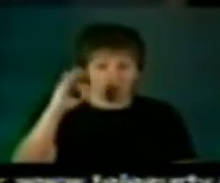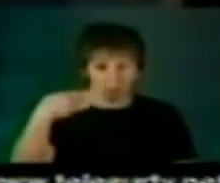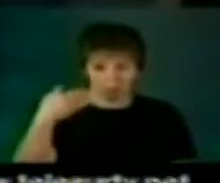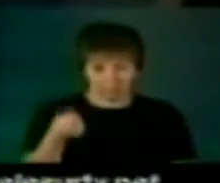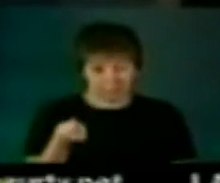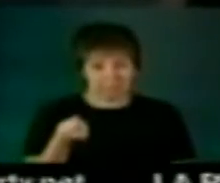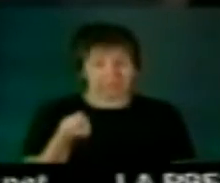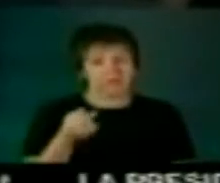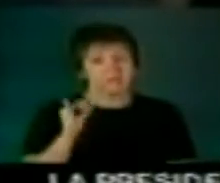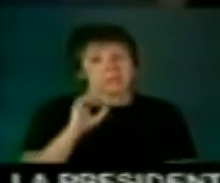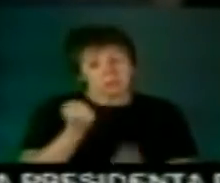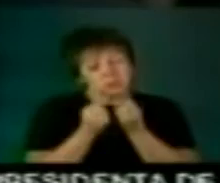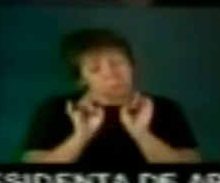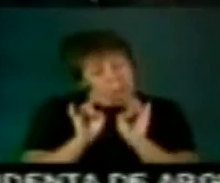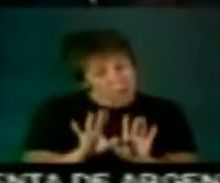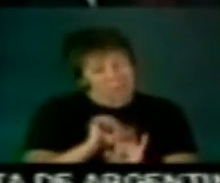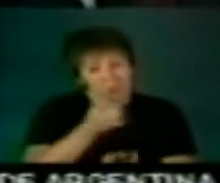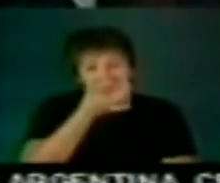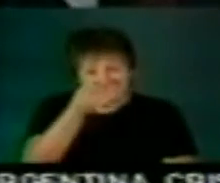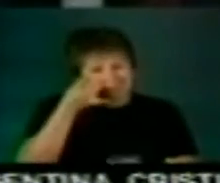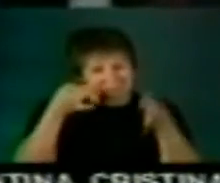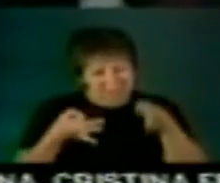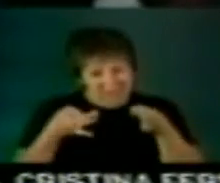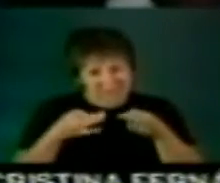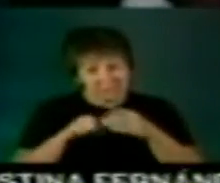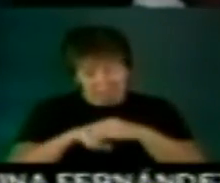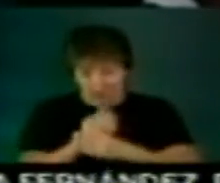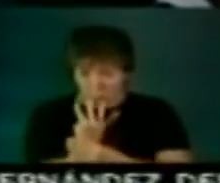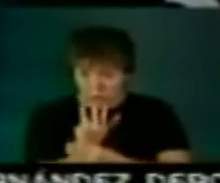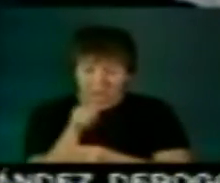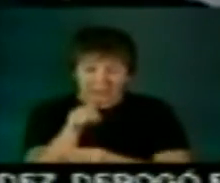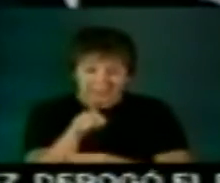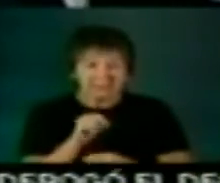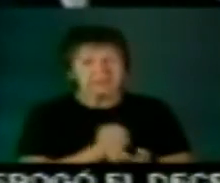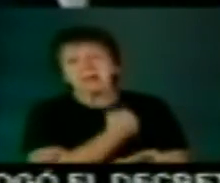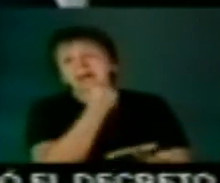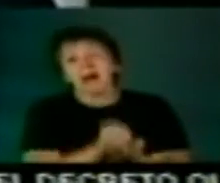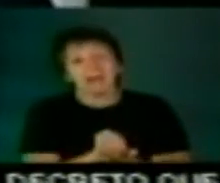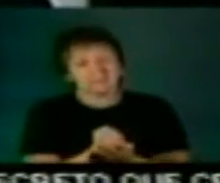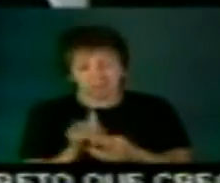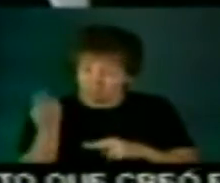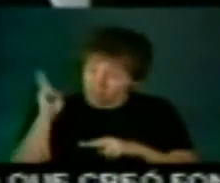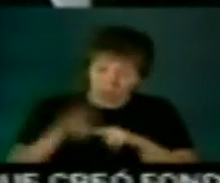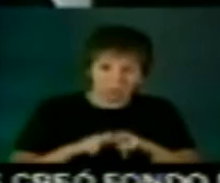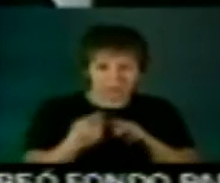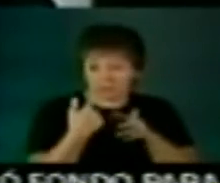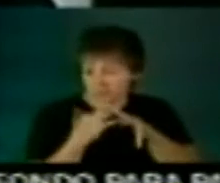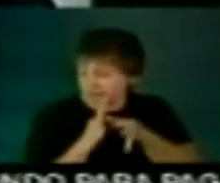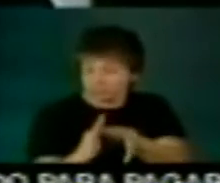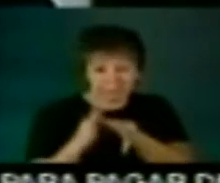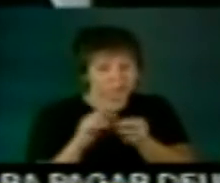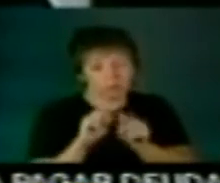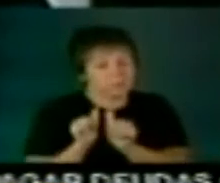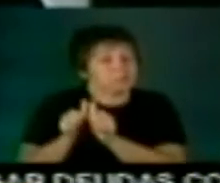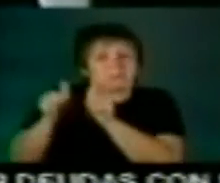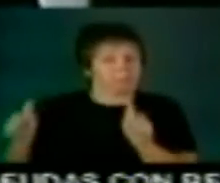Solo déjenme afirmar que para nosotros el Mercosur es hasta que la muerte nos separe y que